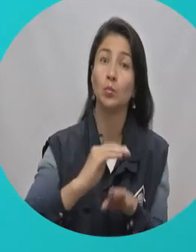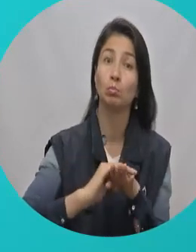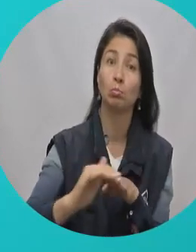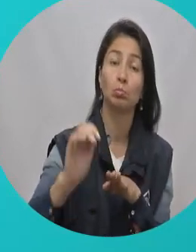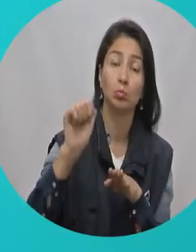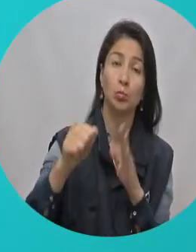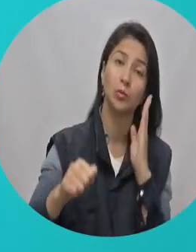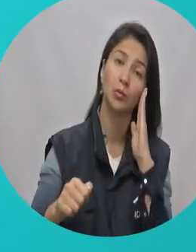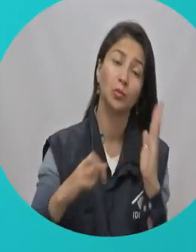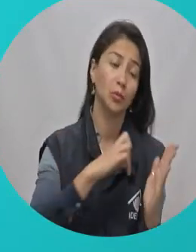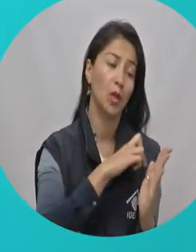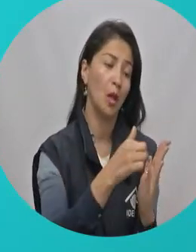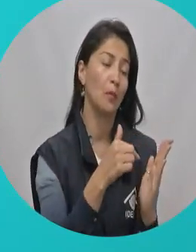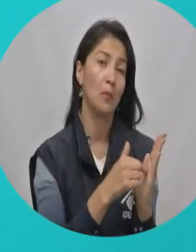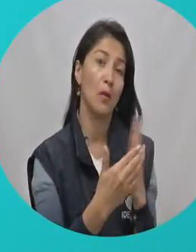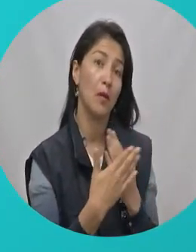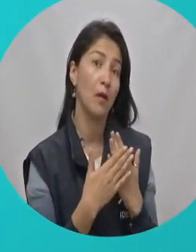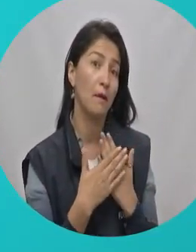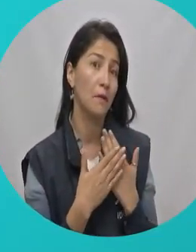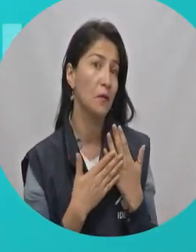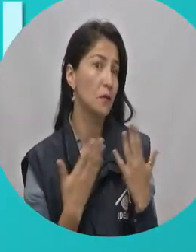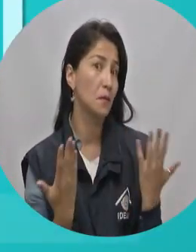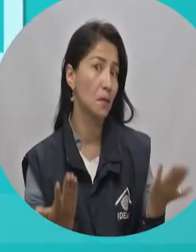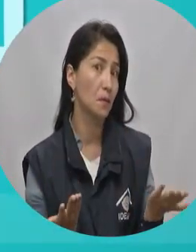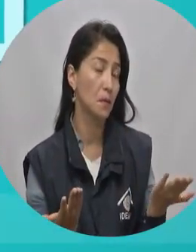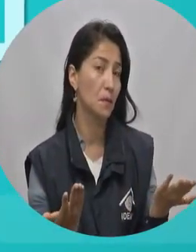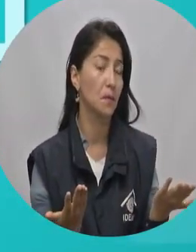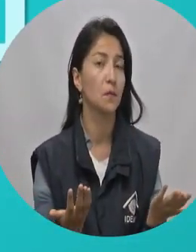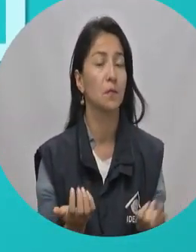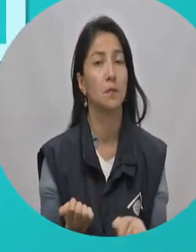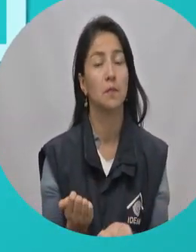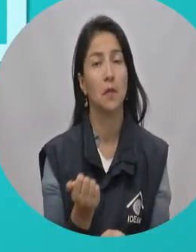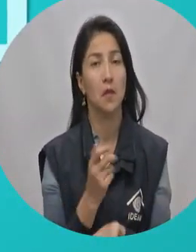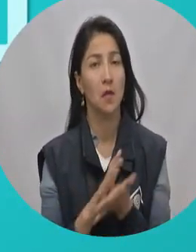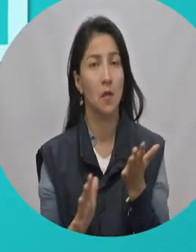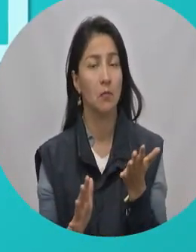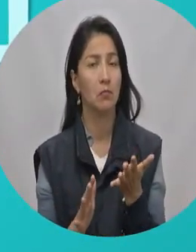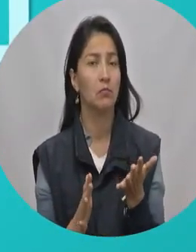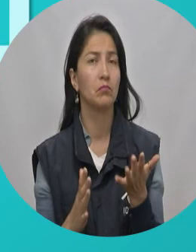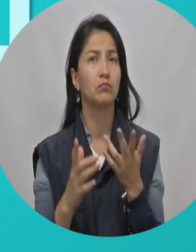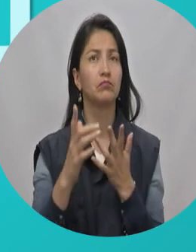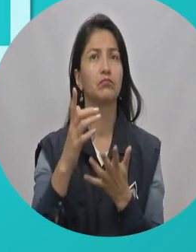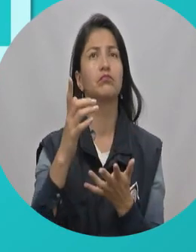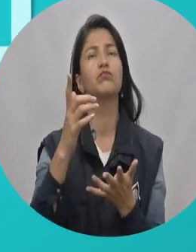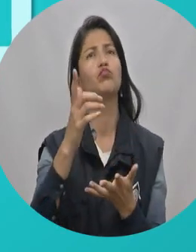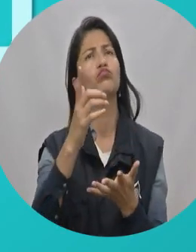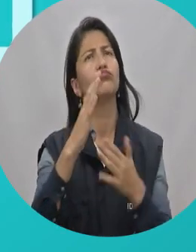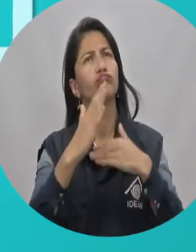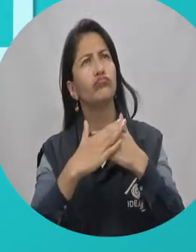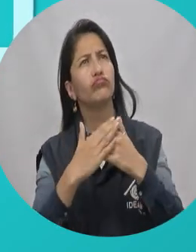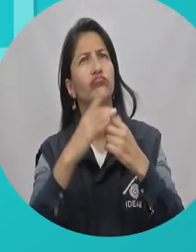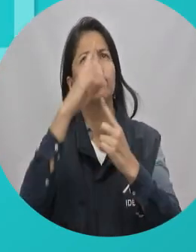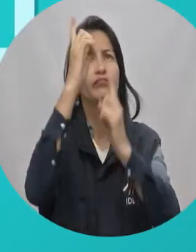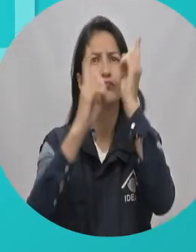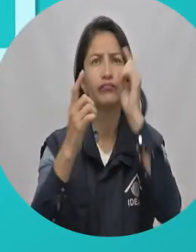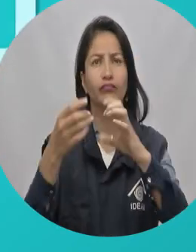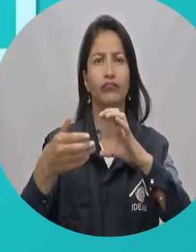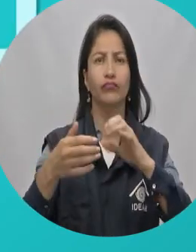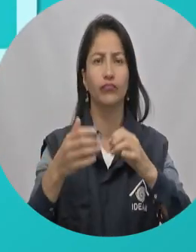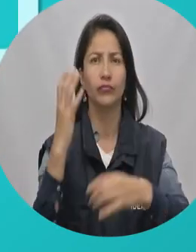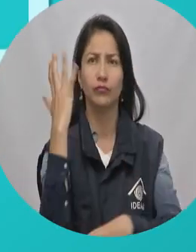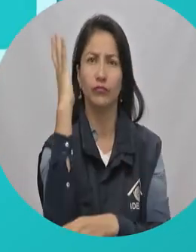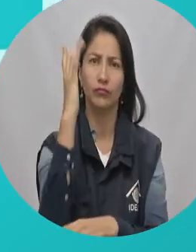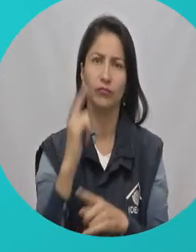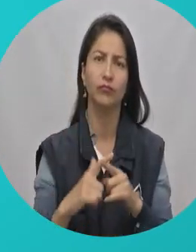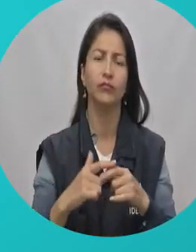.co. Te invitamos a consultar la aplicación Mi Pronóstico del IDEAM. Ahora con información sobre deforestación, rayos,